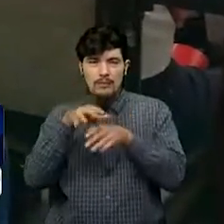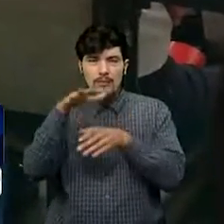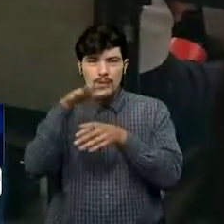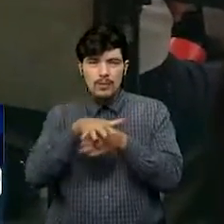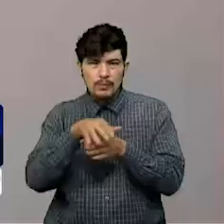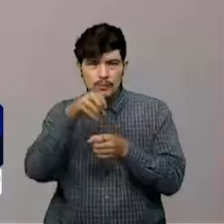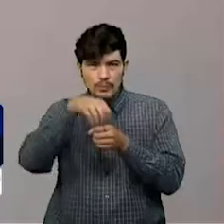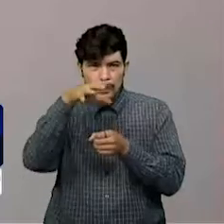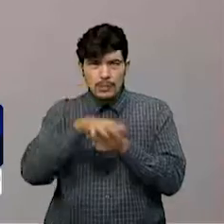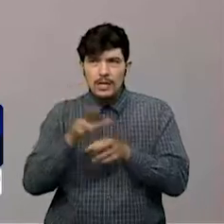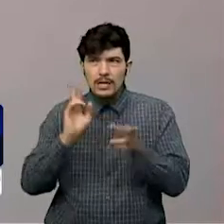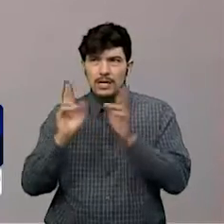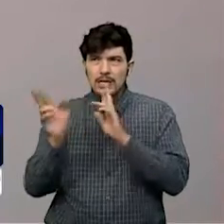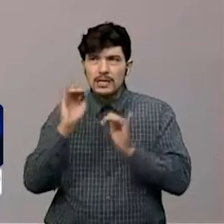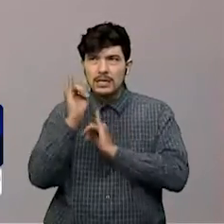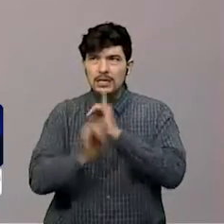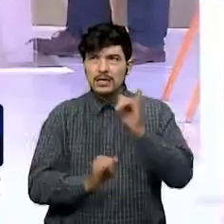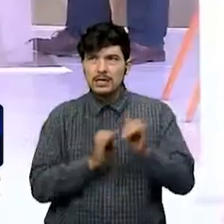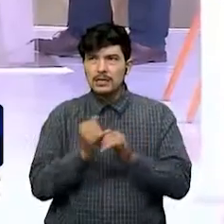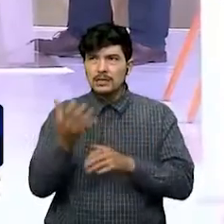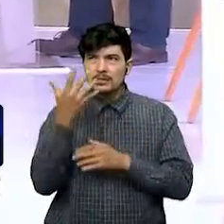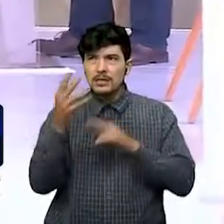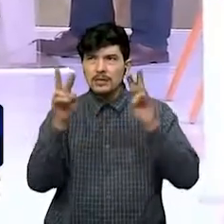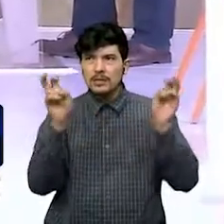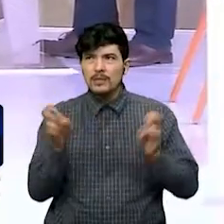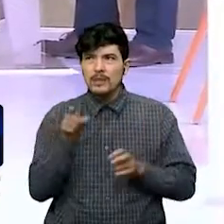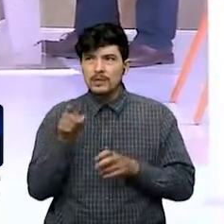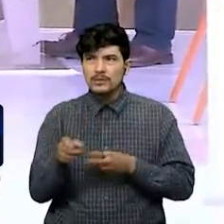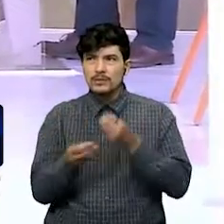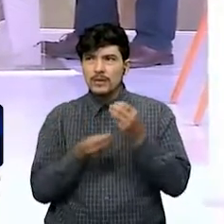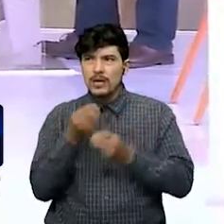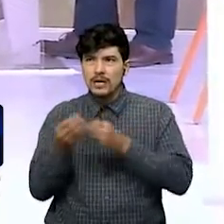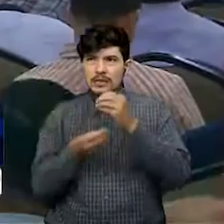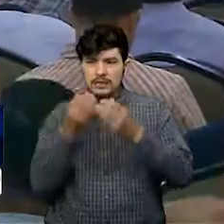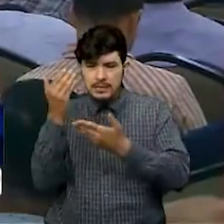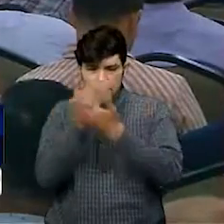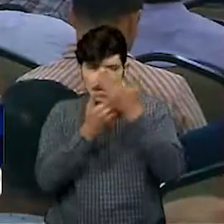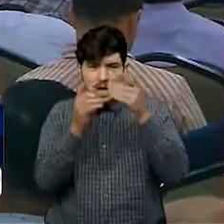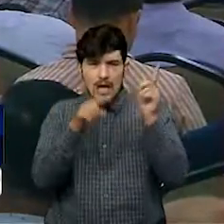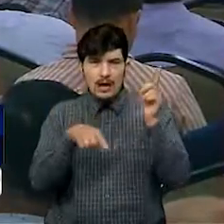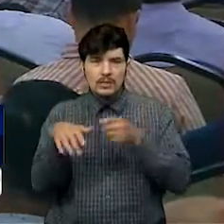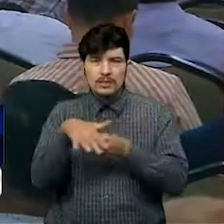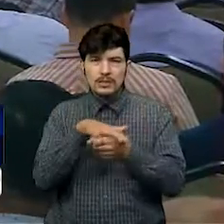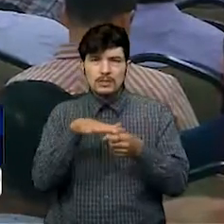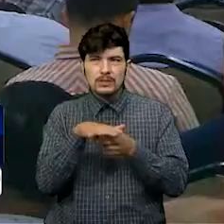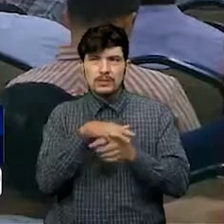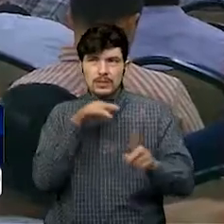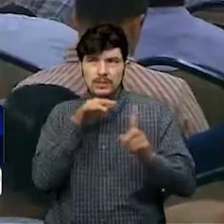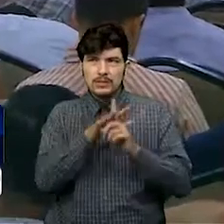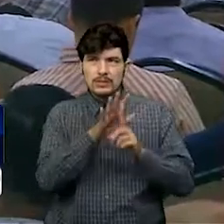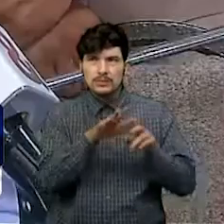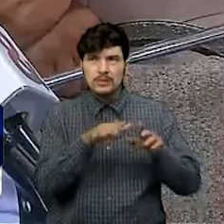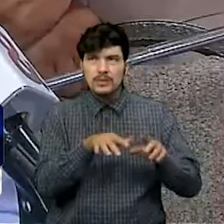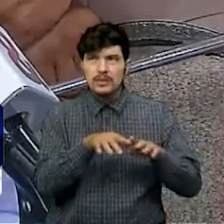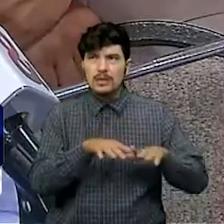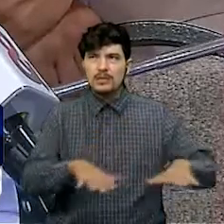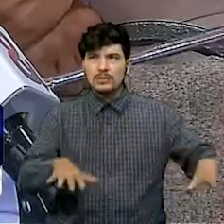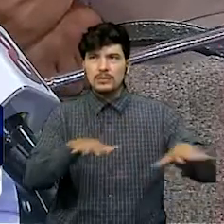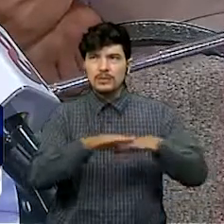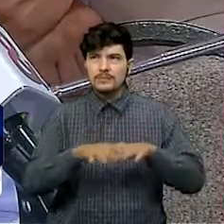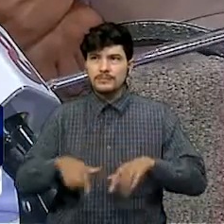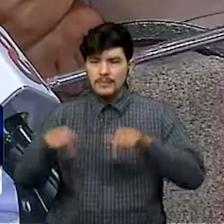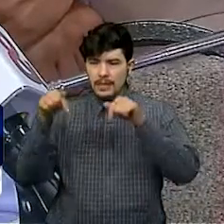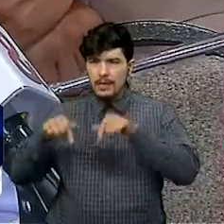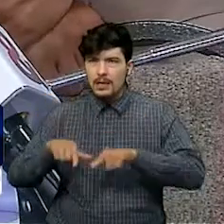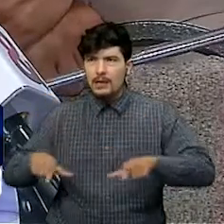relaciones internacionales compuesta por cinco ejes haciendo una radiografía de los lajeros que azotan a estas zonas se registran los mayores